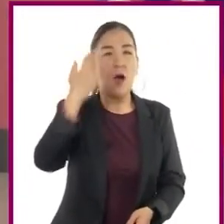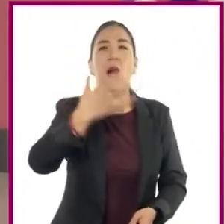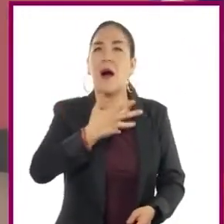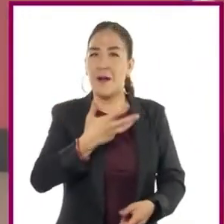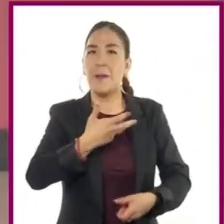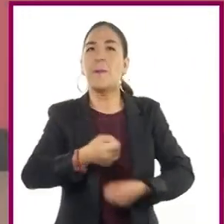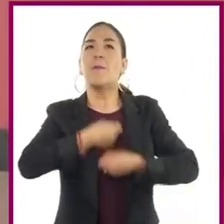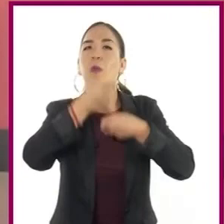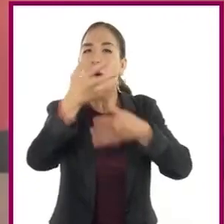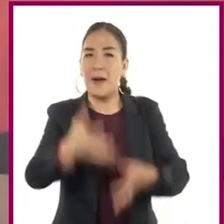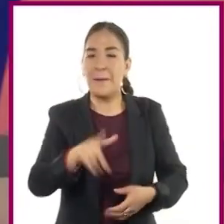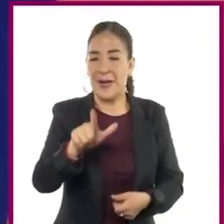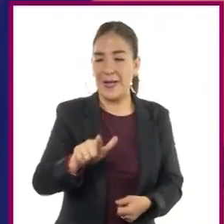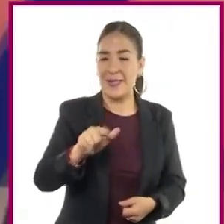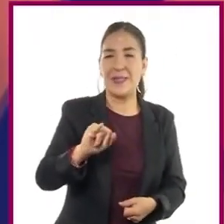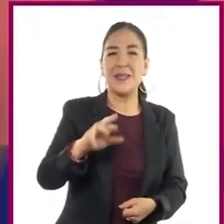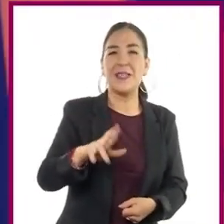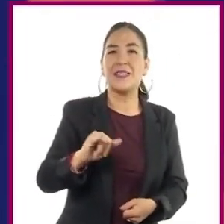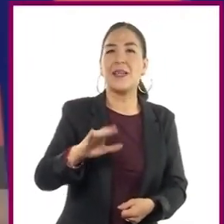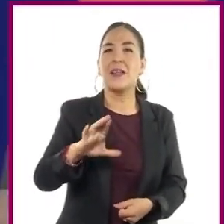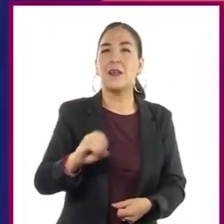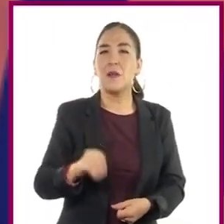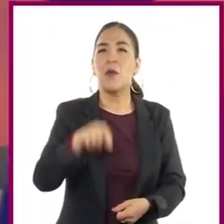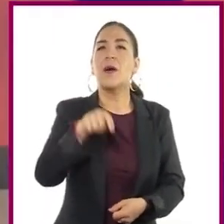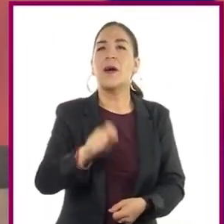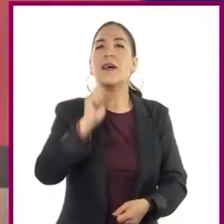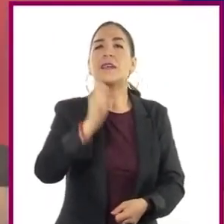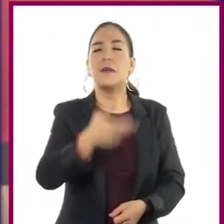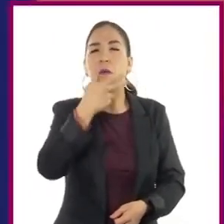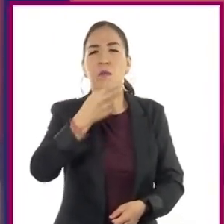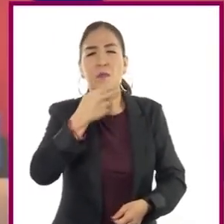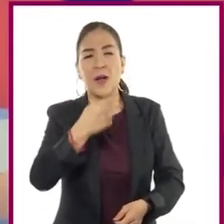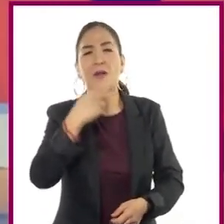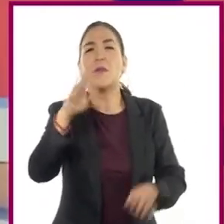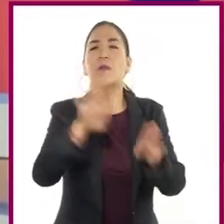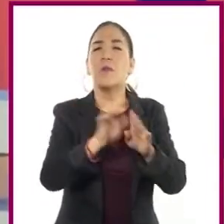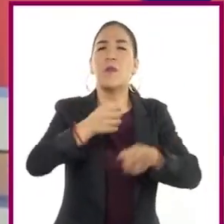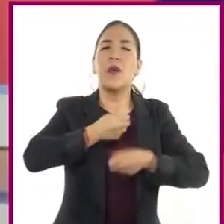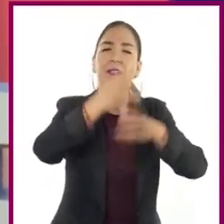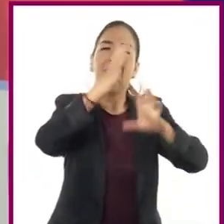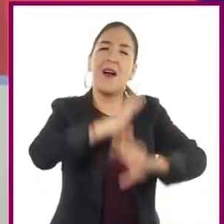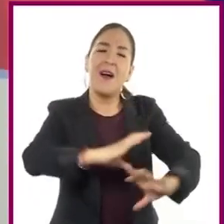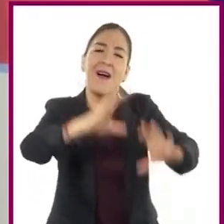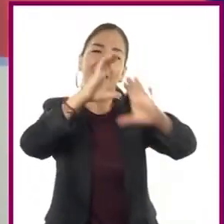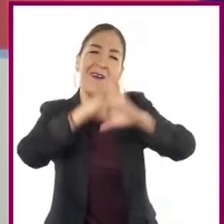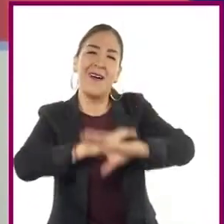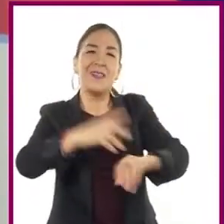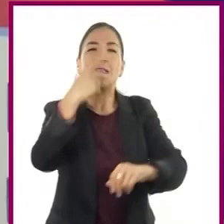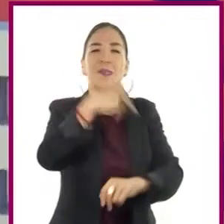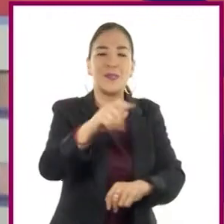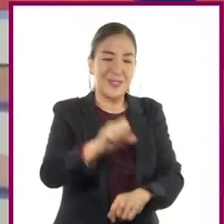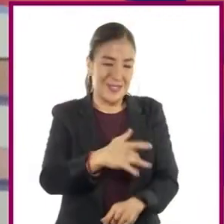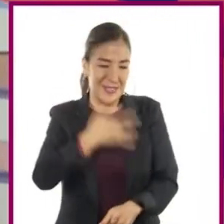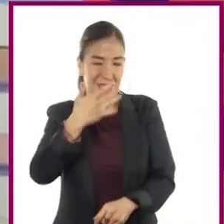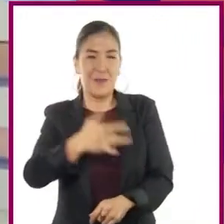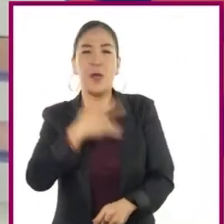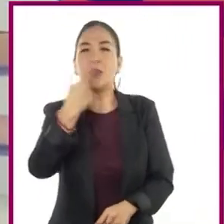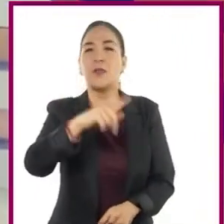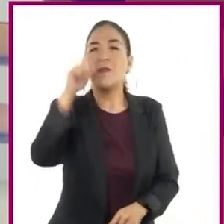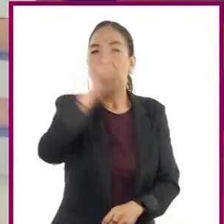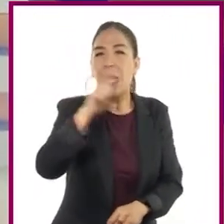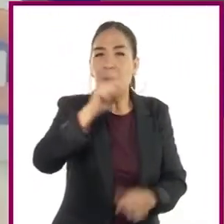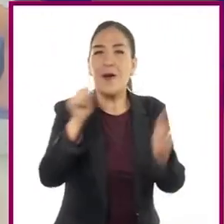líricos, que son aquellos donde el poeta canta sus propios sentimientos. Utilizan un lenguaje